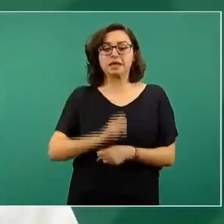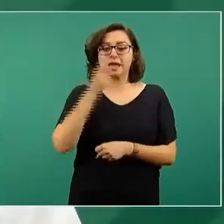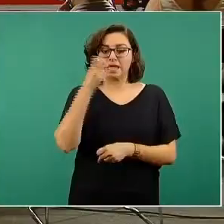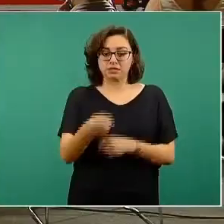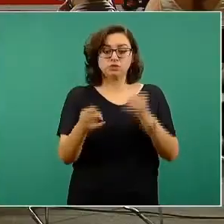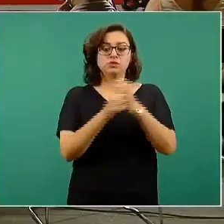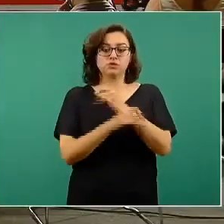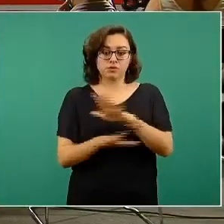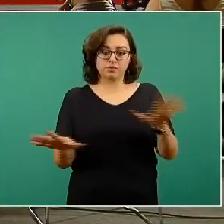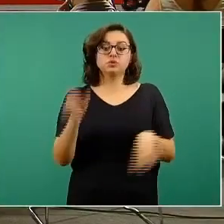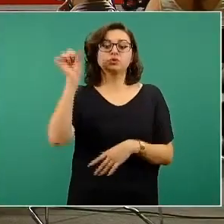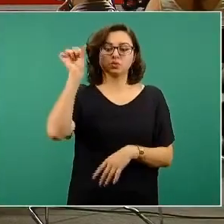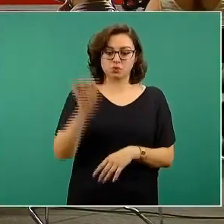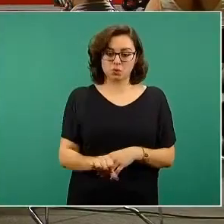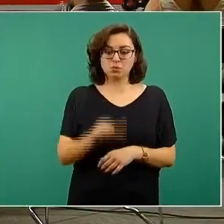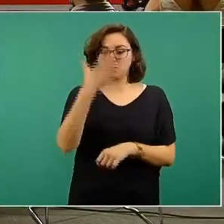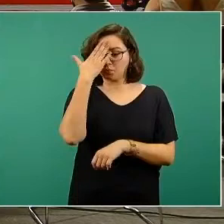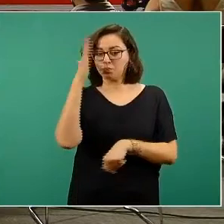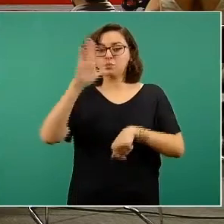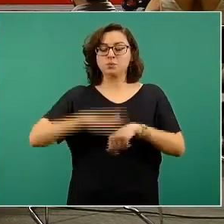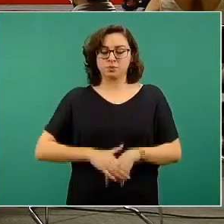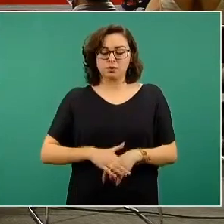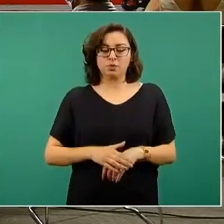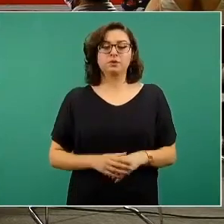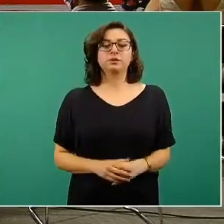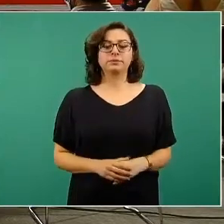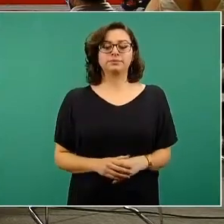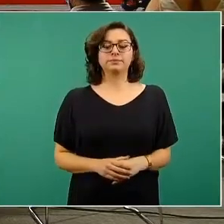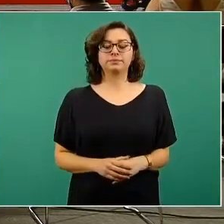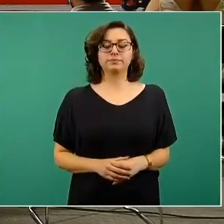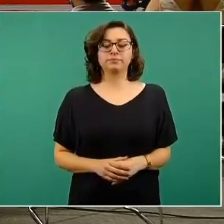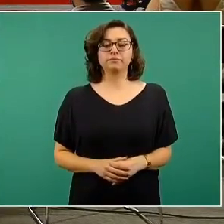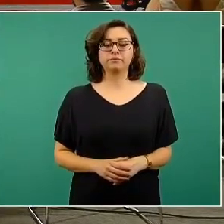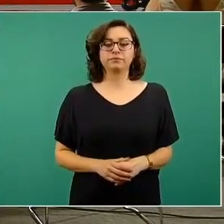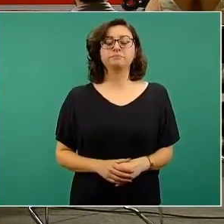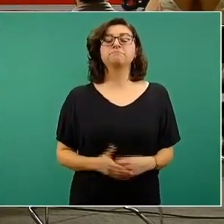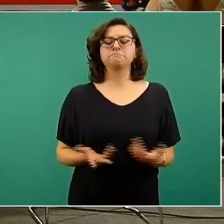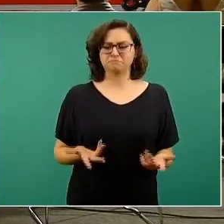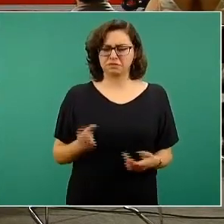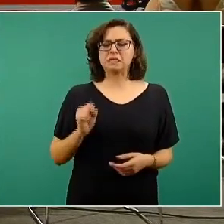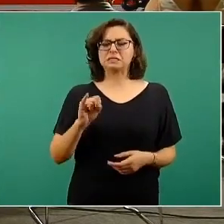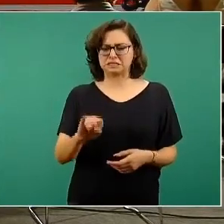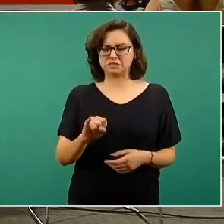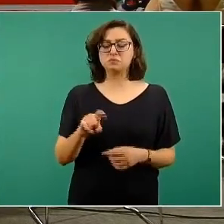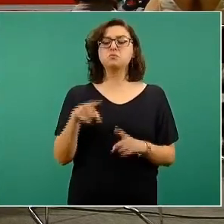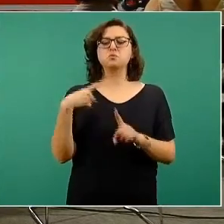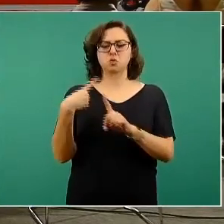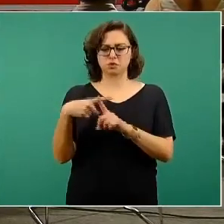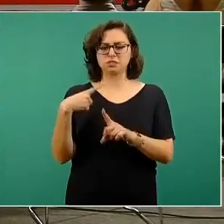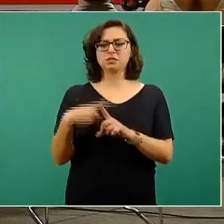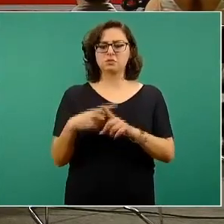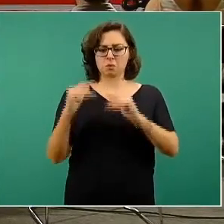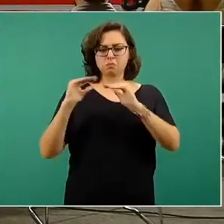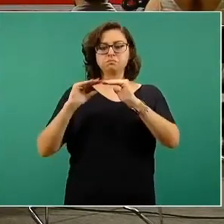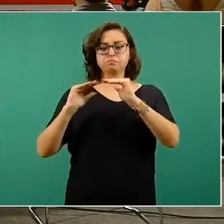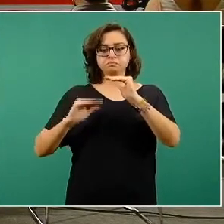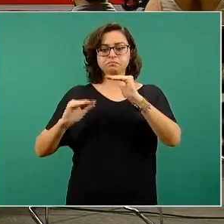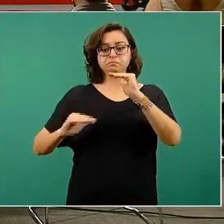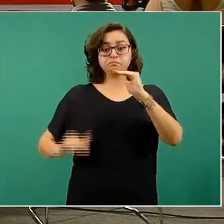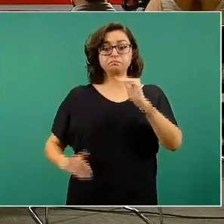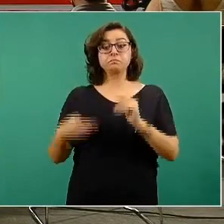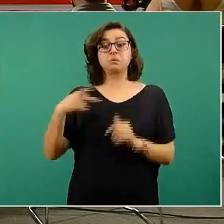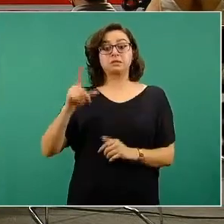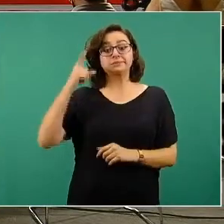tenemos que llevarnos, tener un balance de, desde luego, optimismo por una epidemia que ha ido a la baja, conciencia